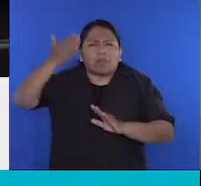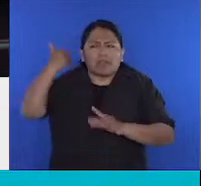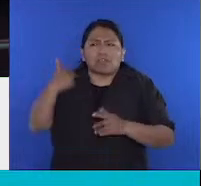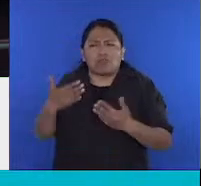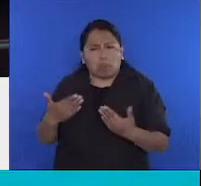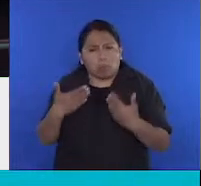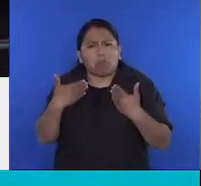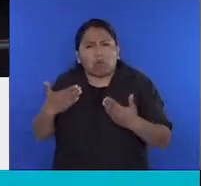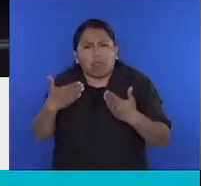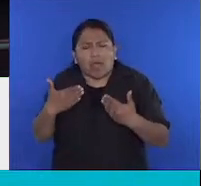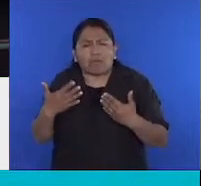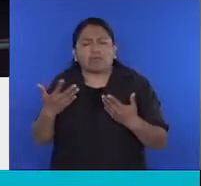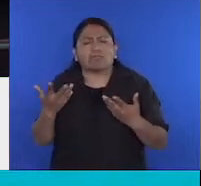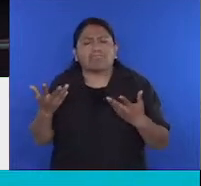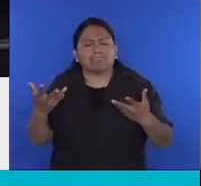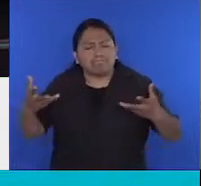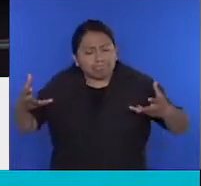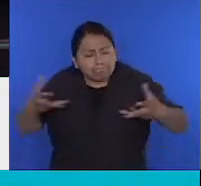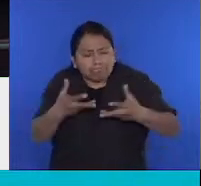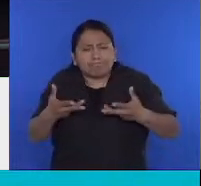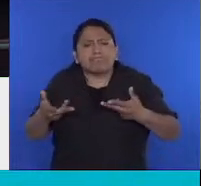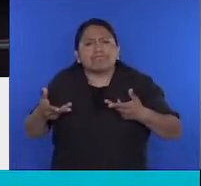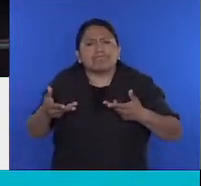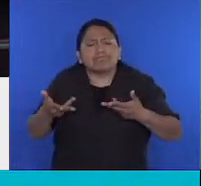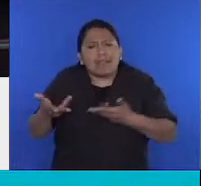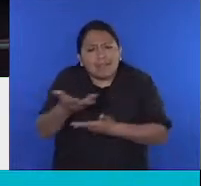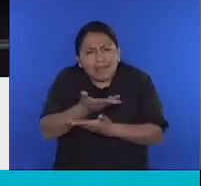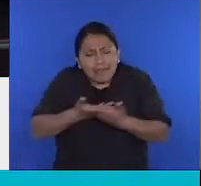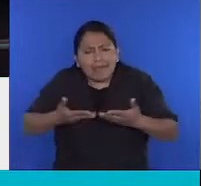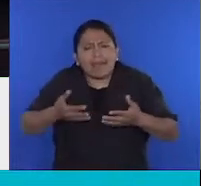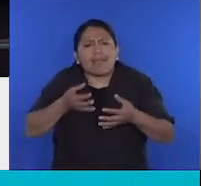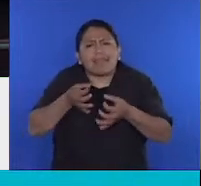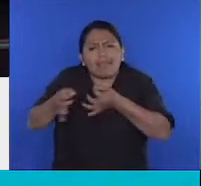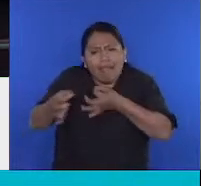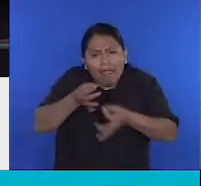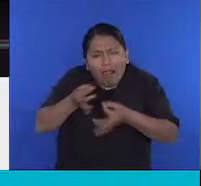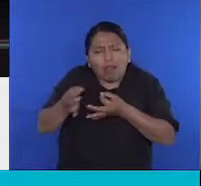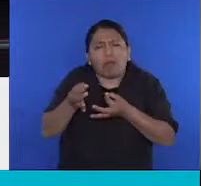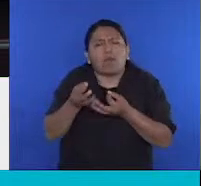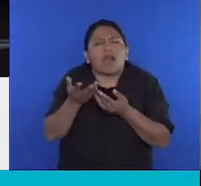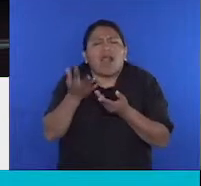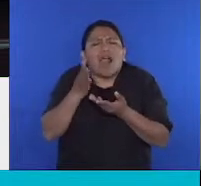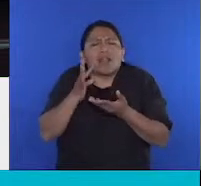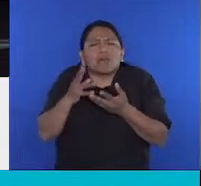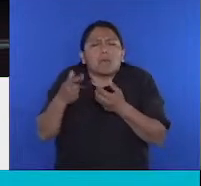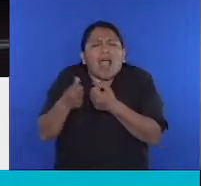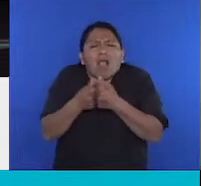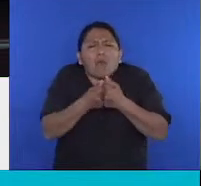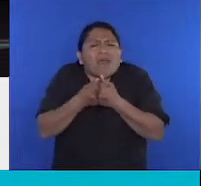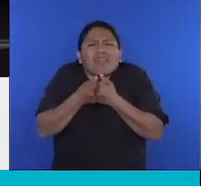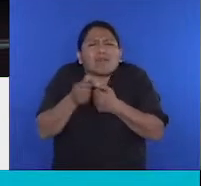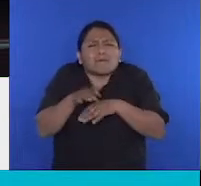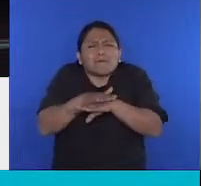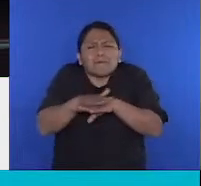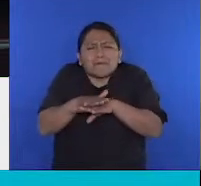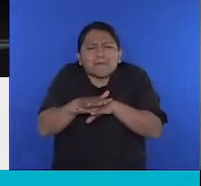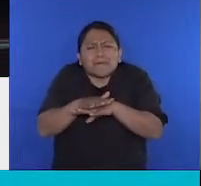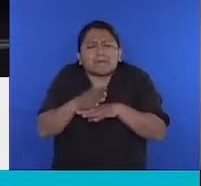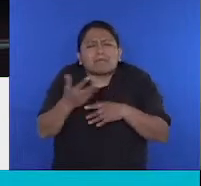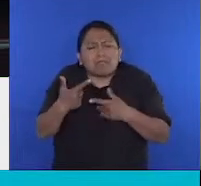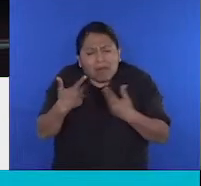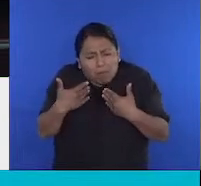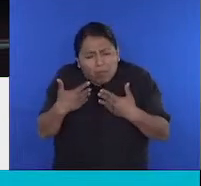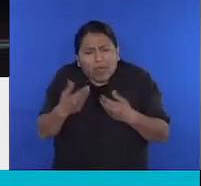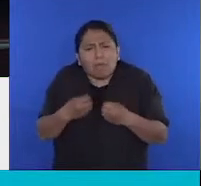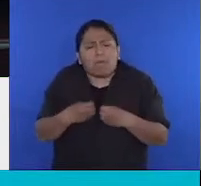un diálogo para encontrar un mínimo de acuerdos que nos permitan construir políticas de Estado.